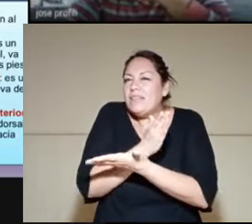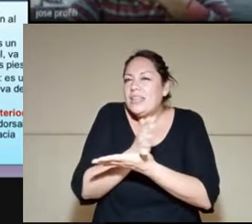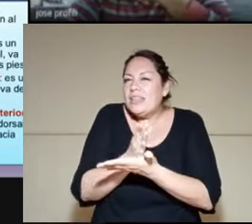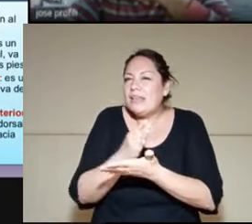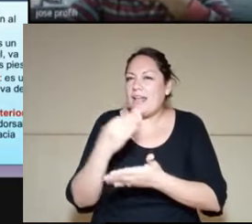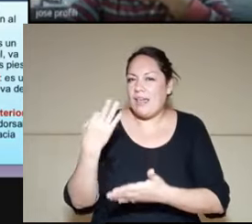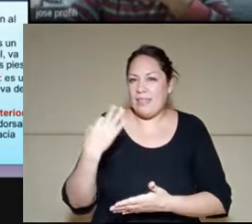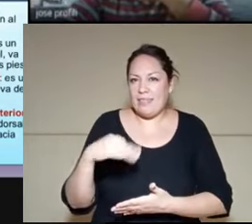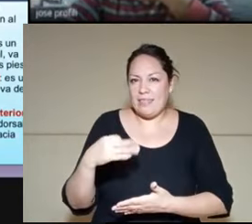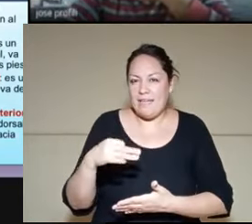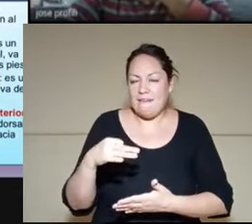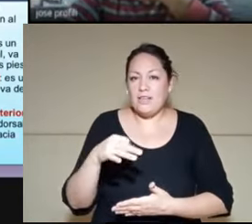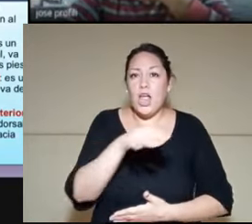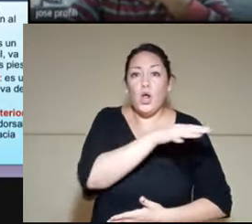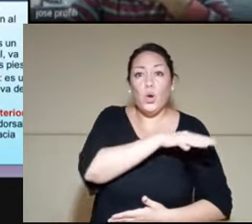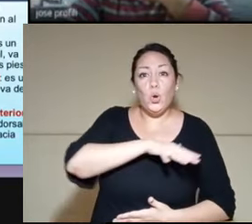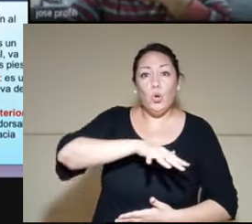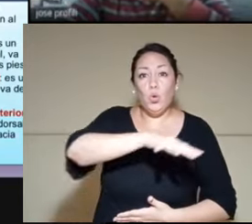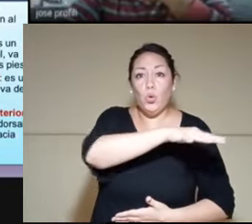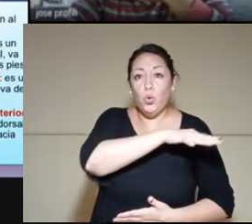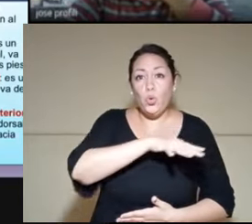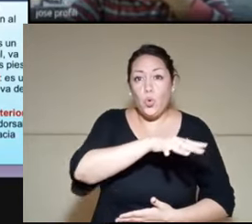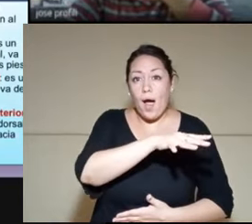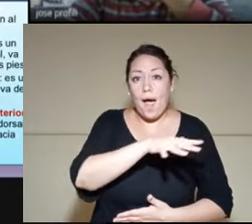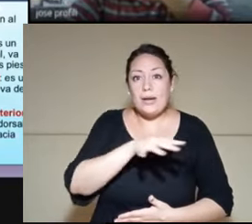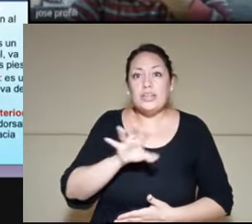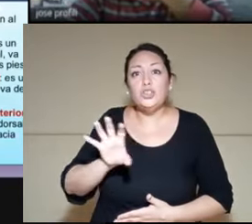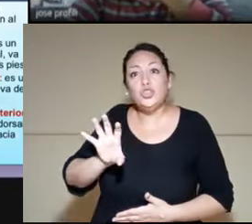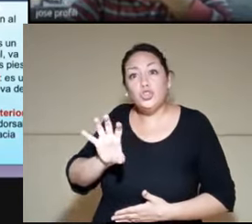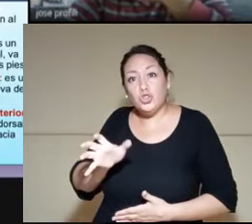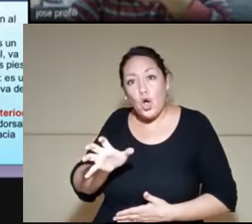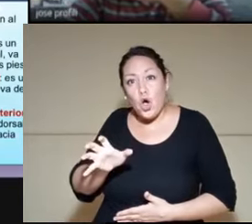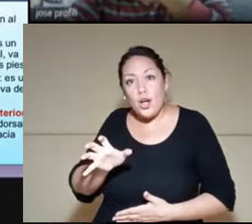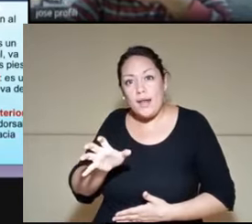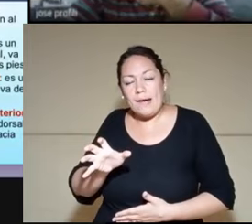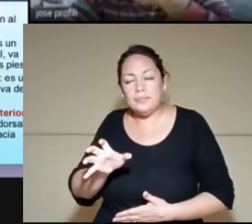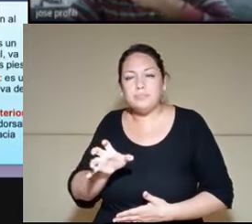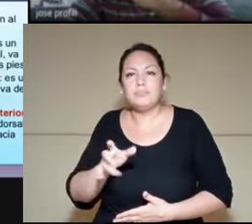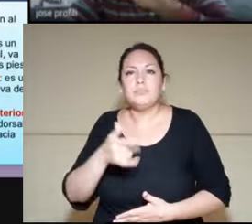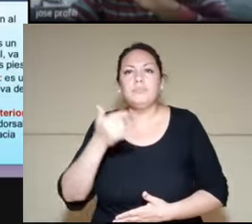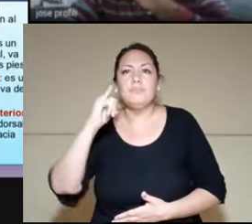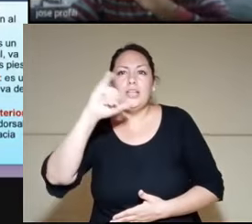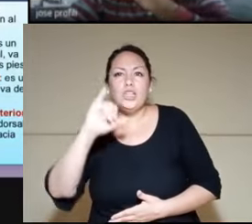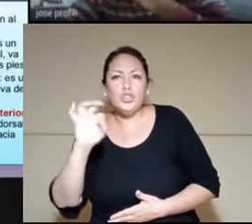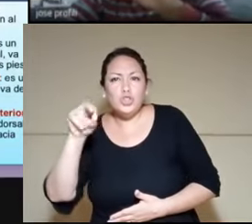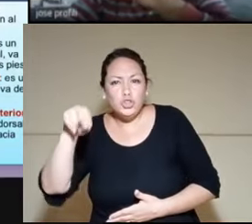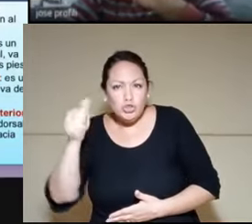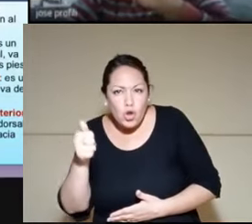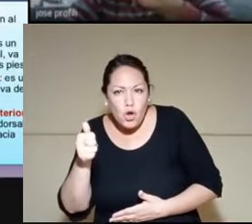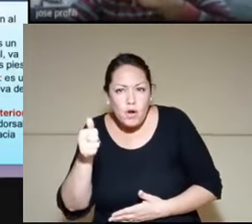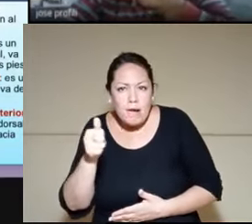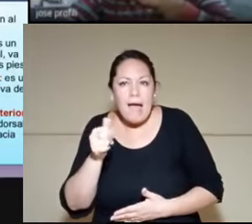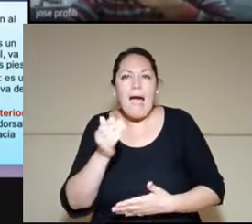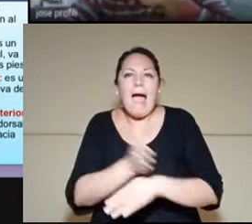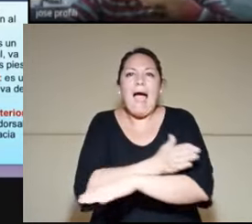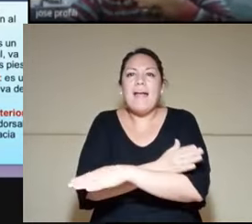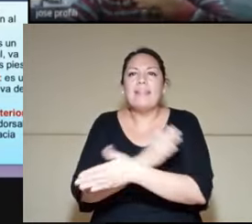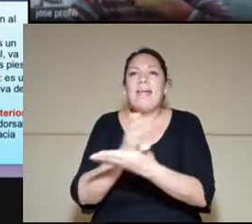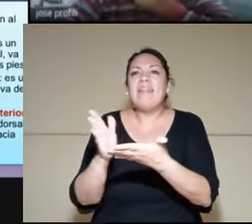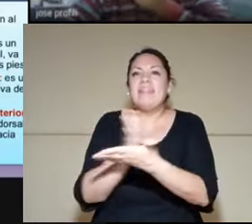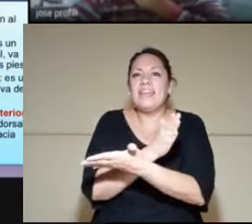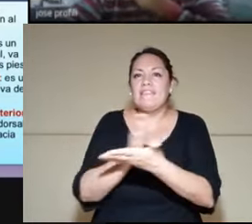anatomía tenemos que hablar de lugares y tenemos que hablar de zonas y tenemos que hablar de regiones, entonces